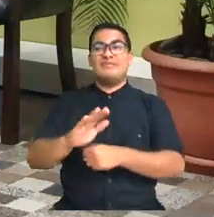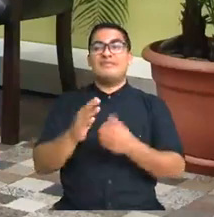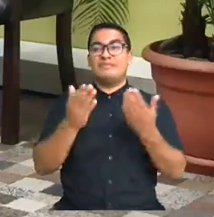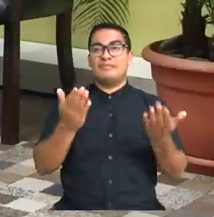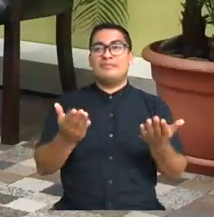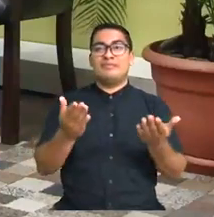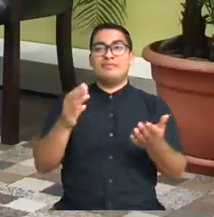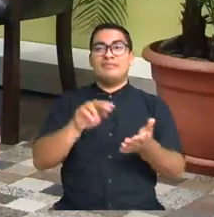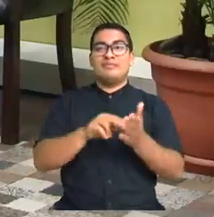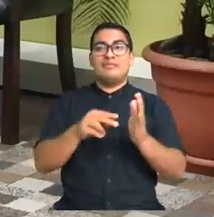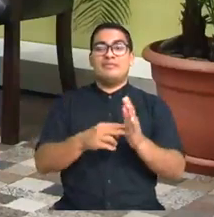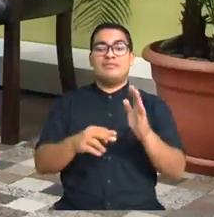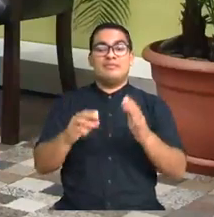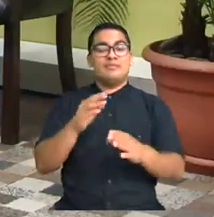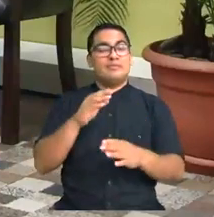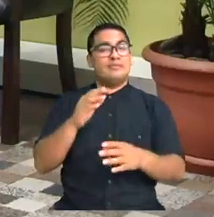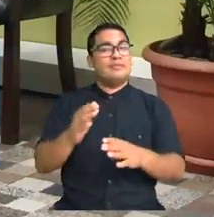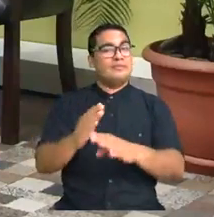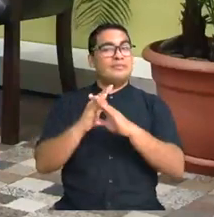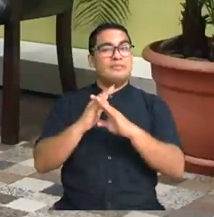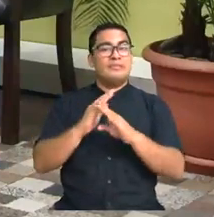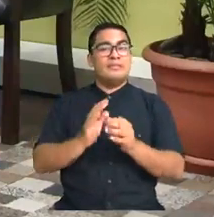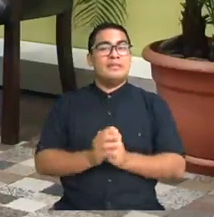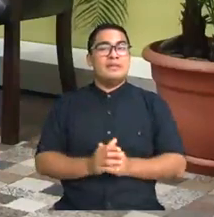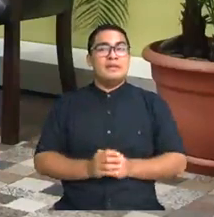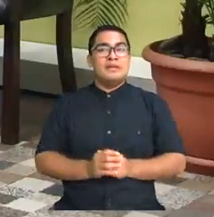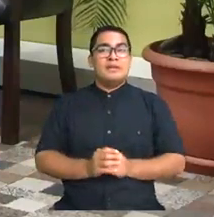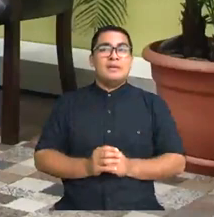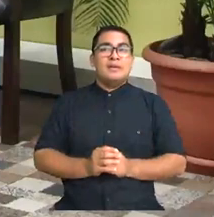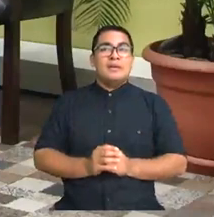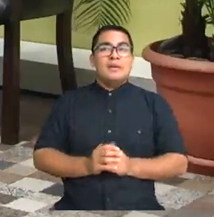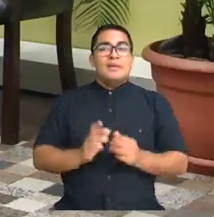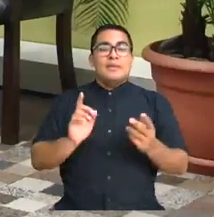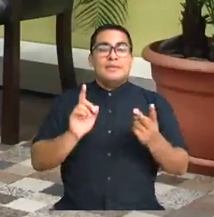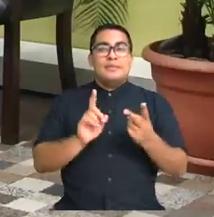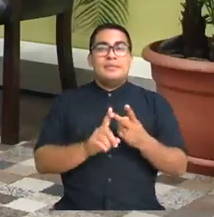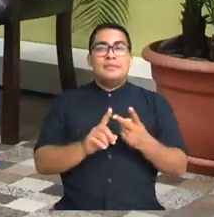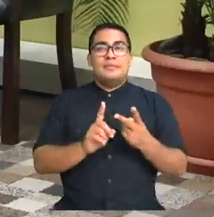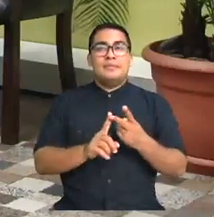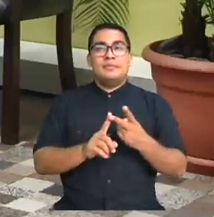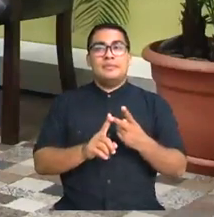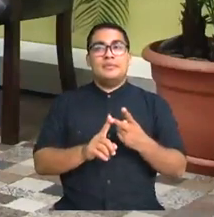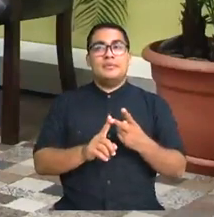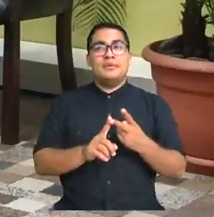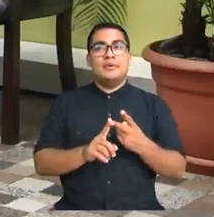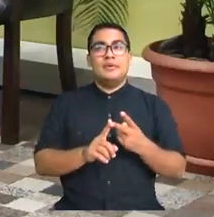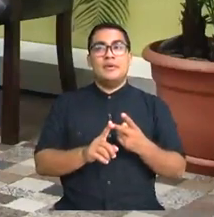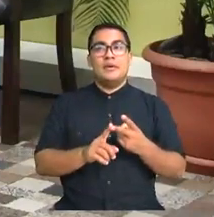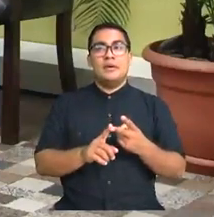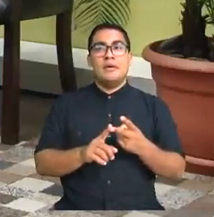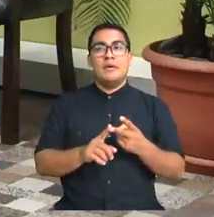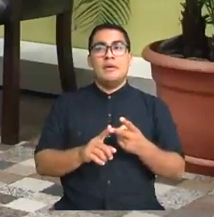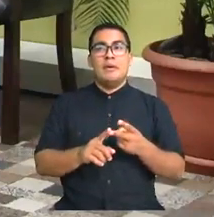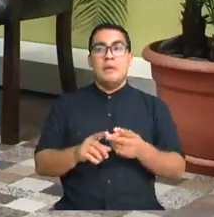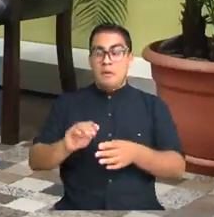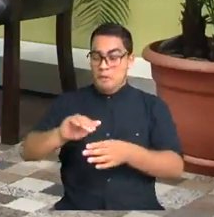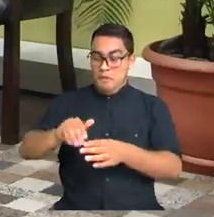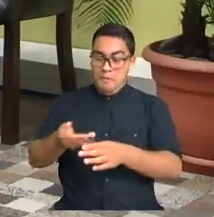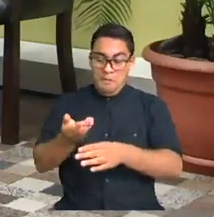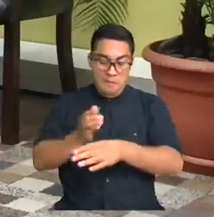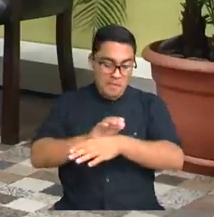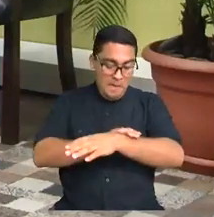primera barrera, evitar. Lo segundo, qué tipo de bloqueador se tiene que utilizar, va a